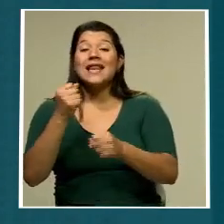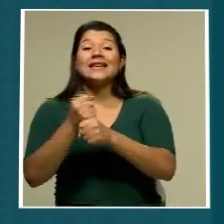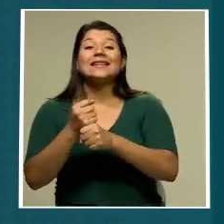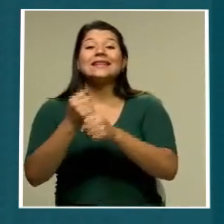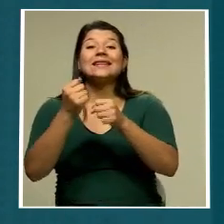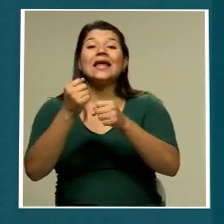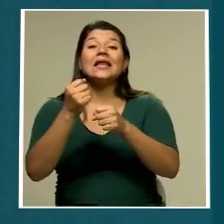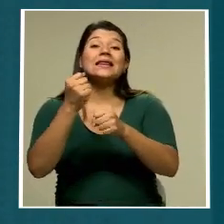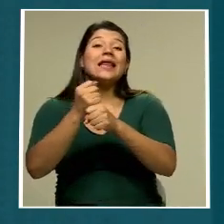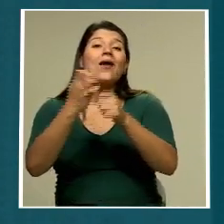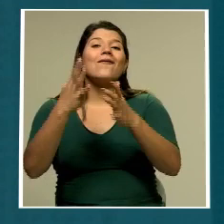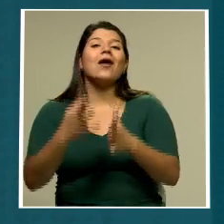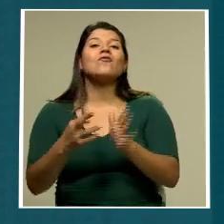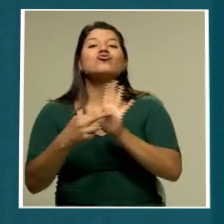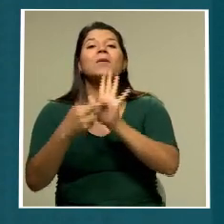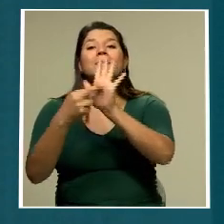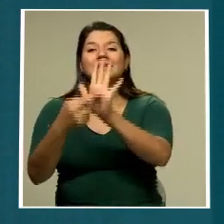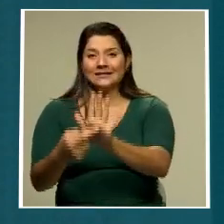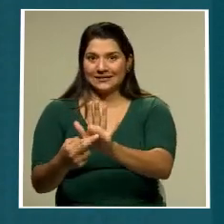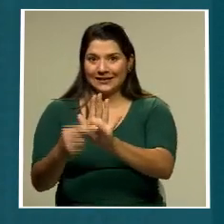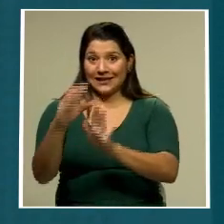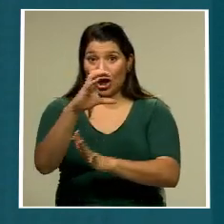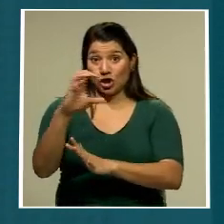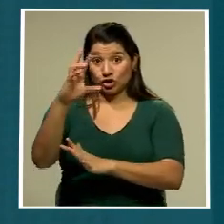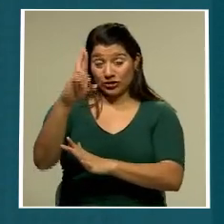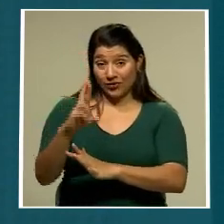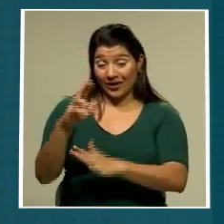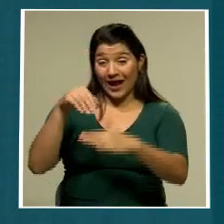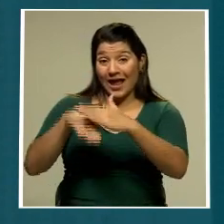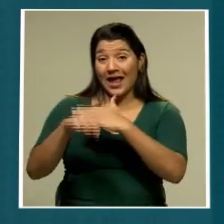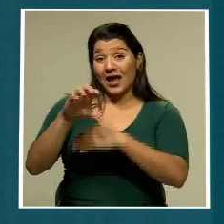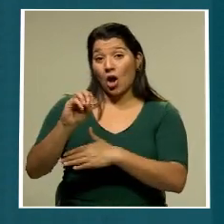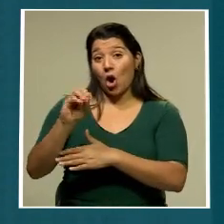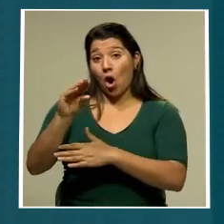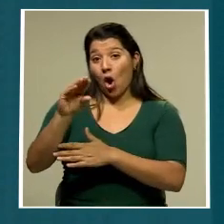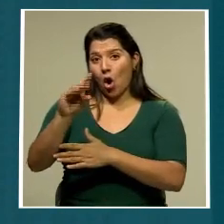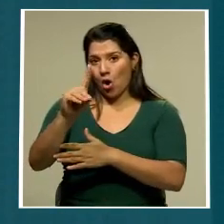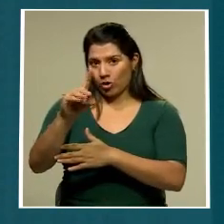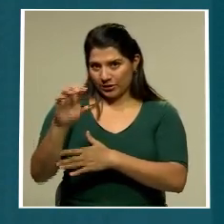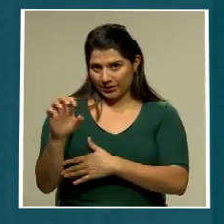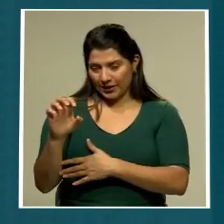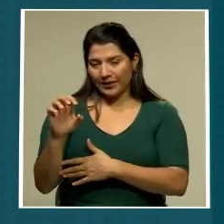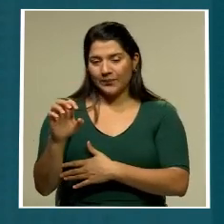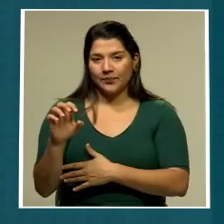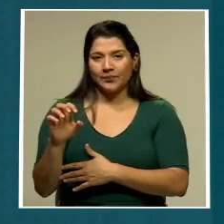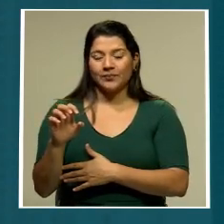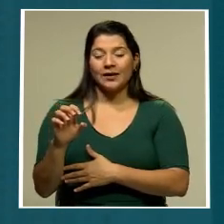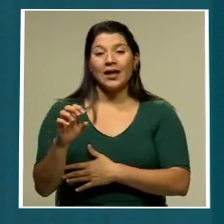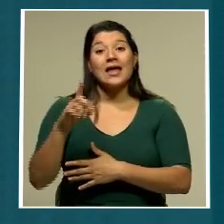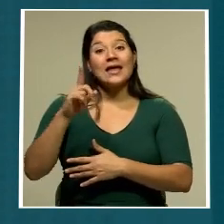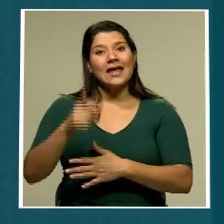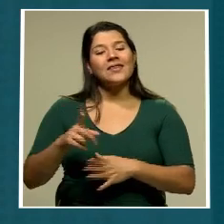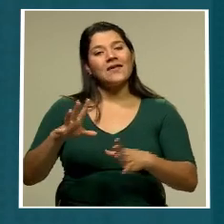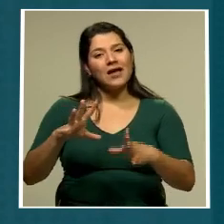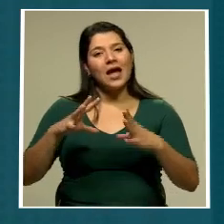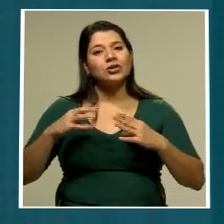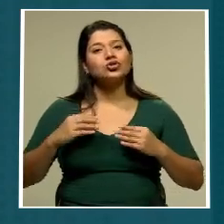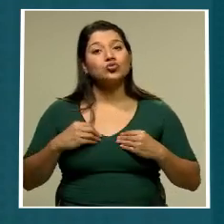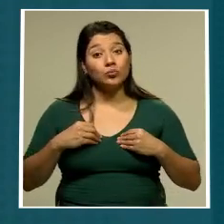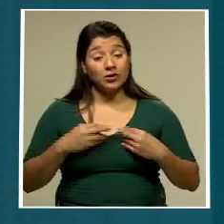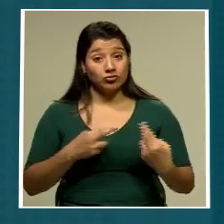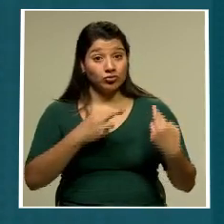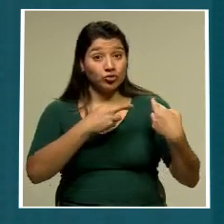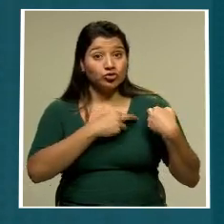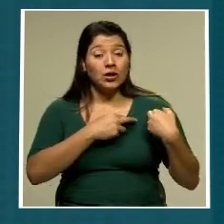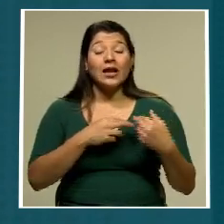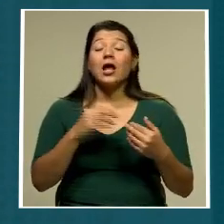al país ante dicha organización, quien asumirá la delegación en los mismos términos contemplados en el artículo 5 de